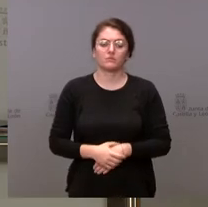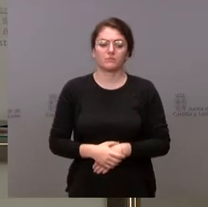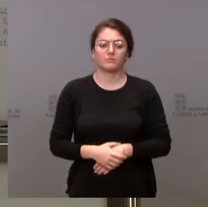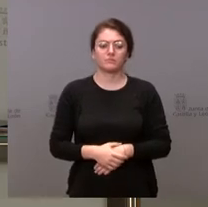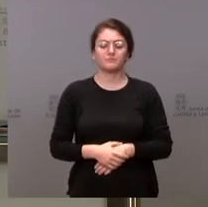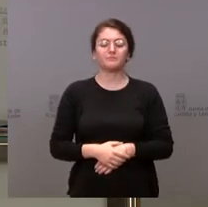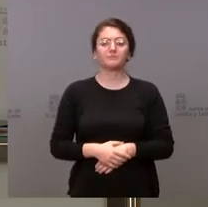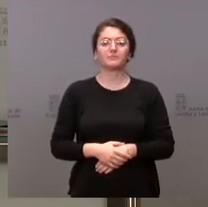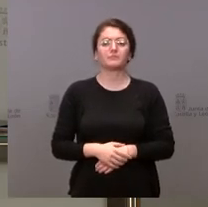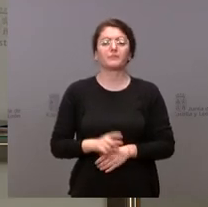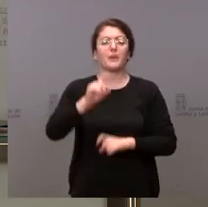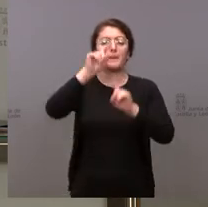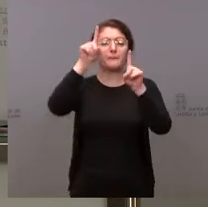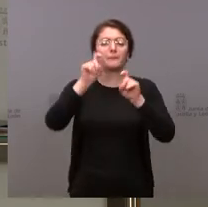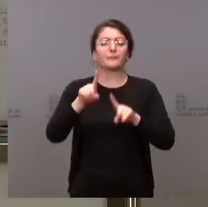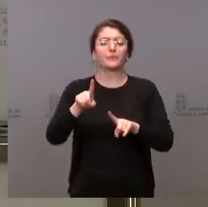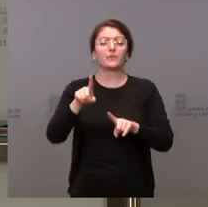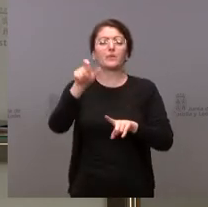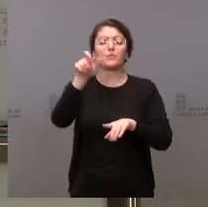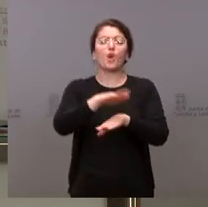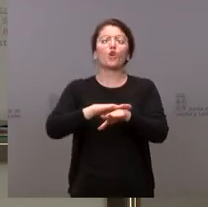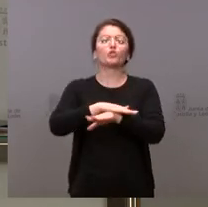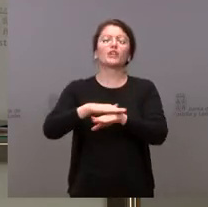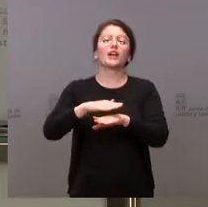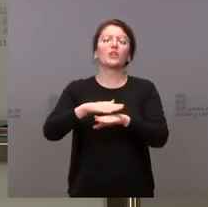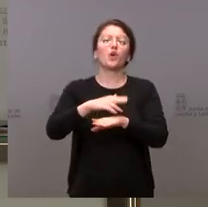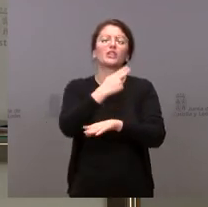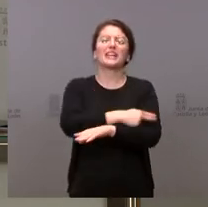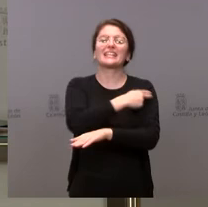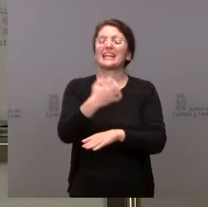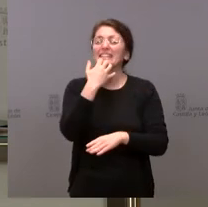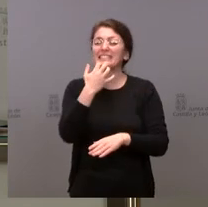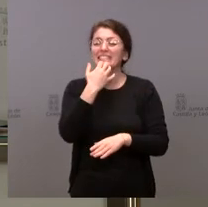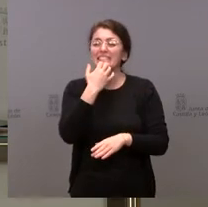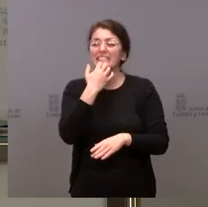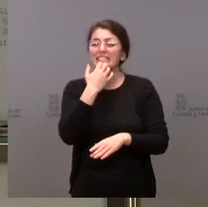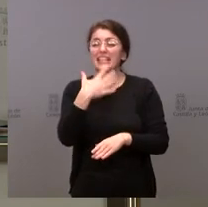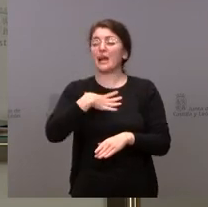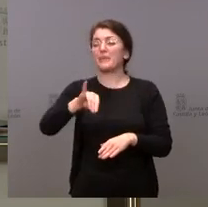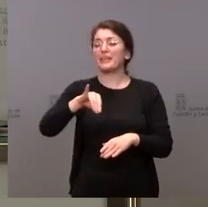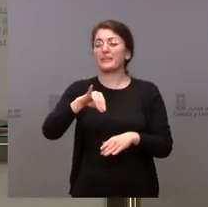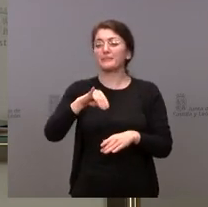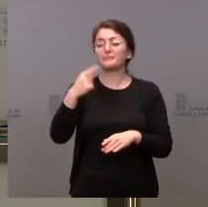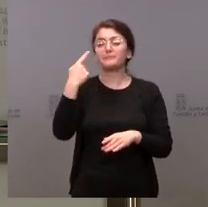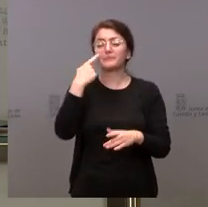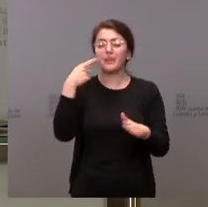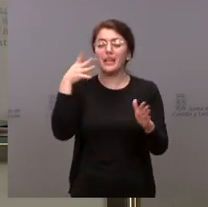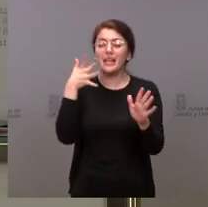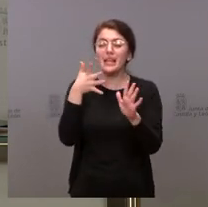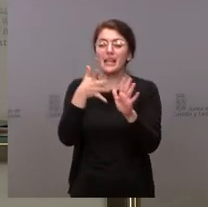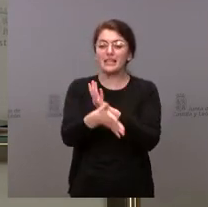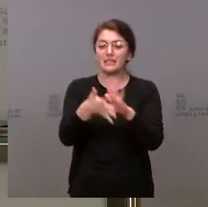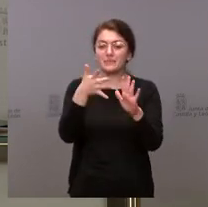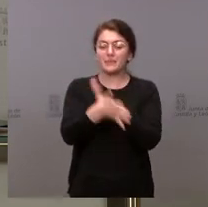si consejero es consejero de sanidad quería preguntarle si nos pueden detallar los que van a comenzar a